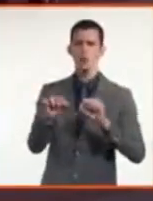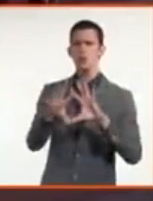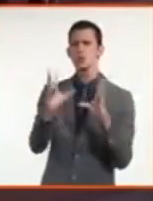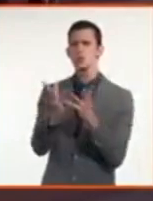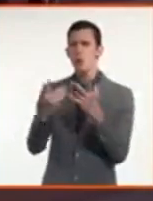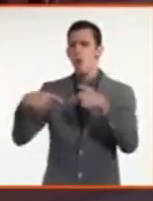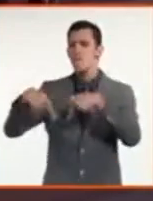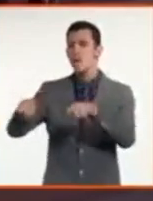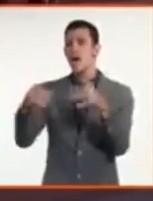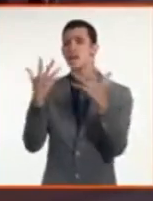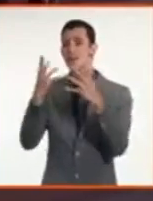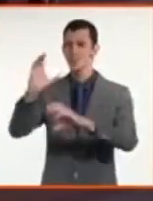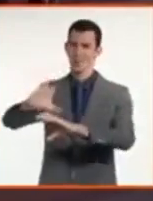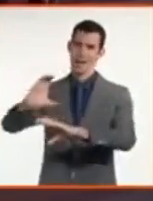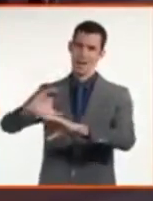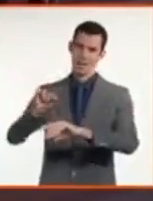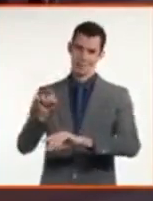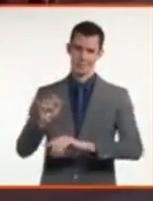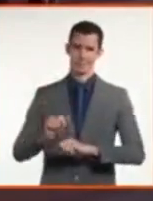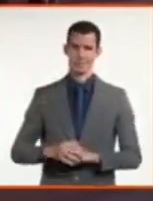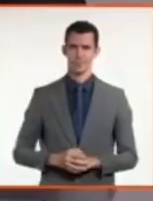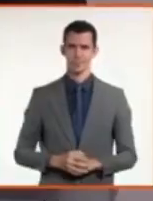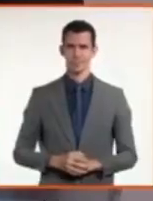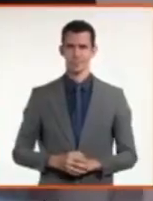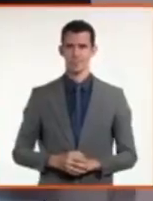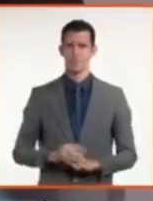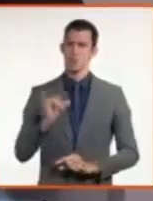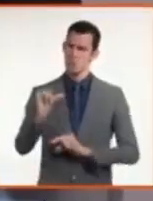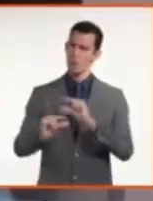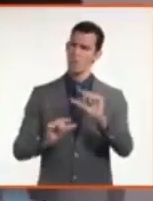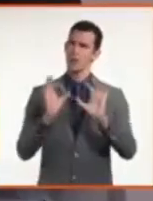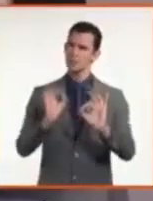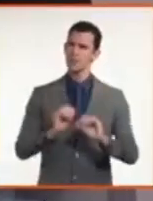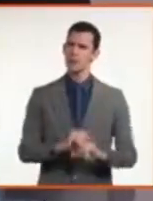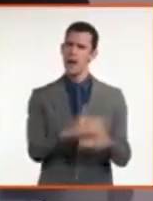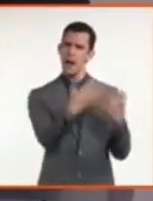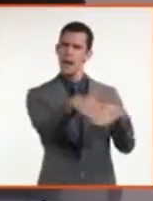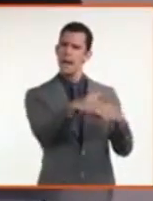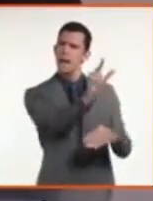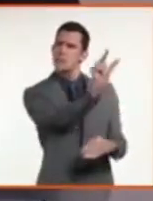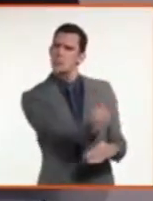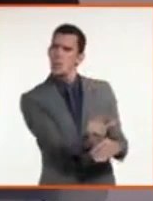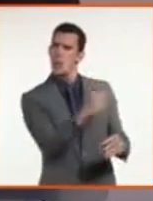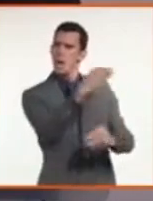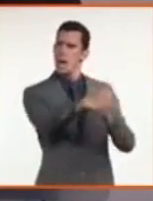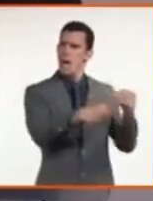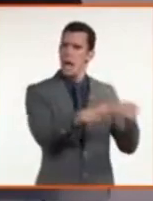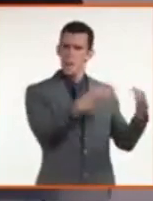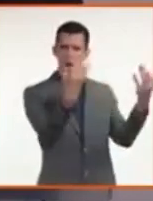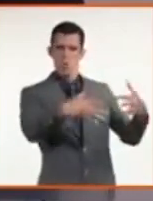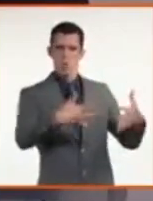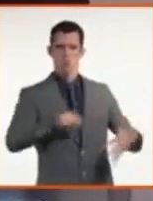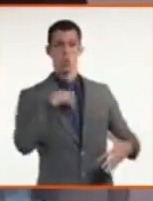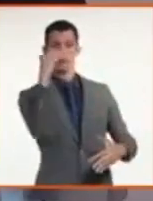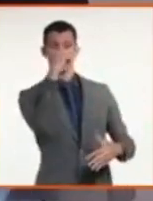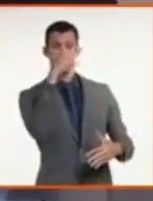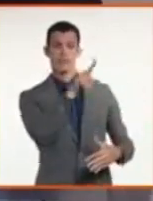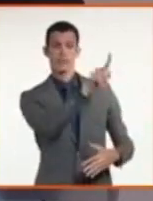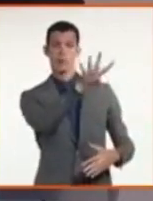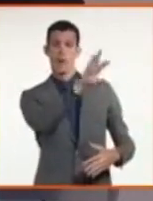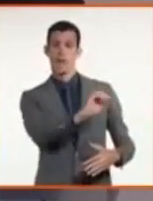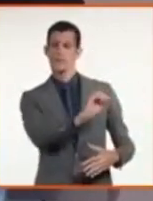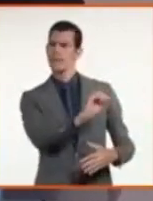poco a poco el estado irá avanzando en cuanto a la compra y venta de divisas irá retomando el control del mercado cambiario y si